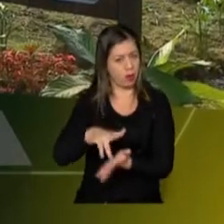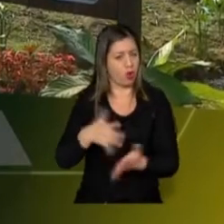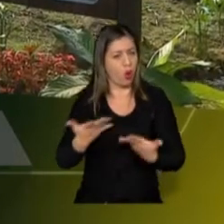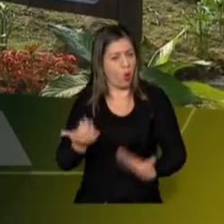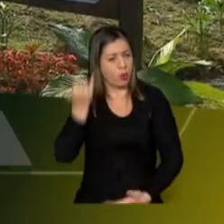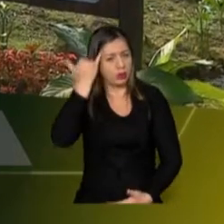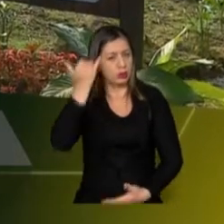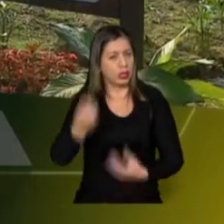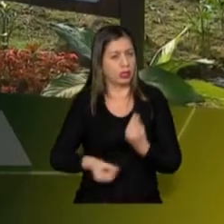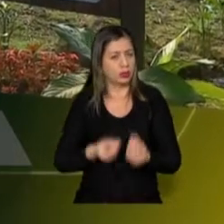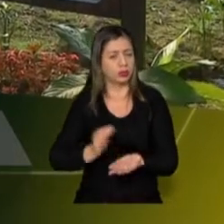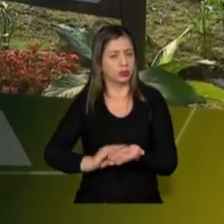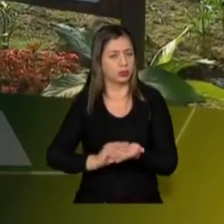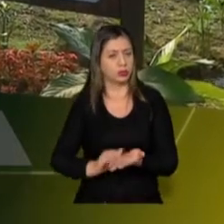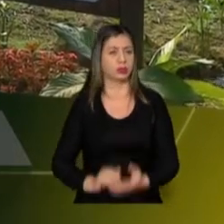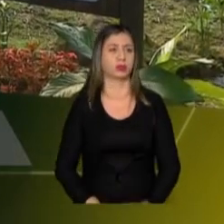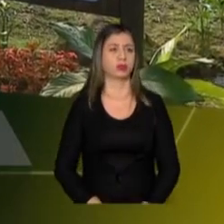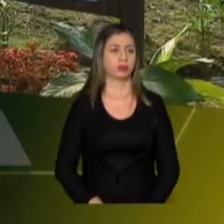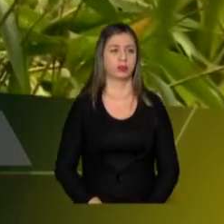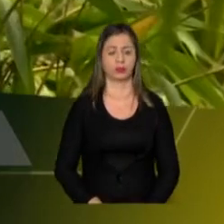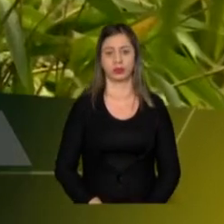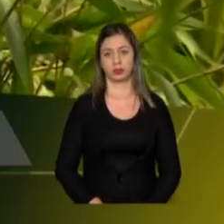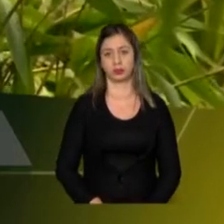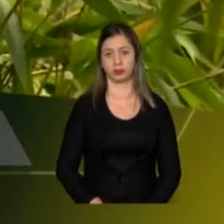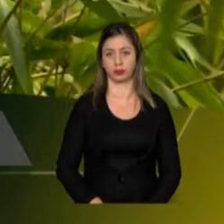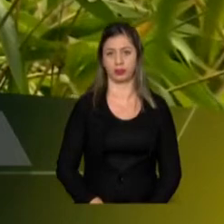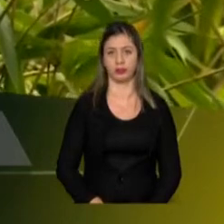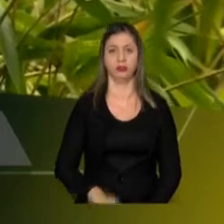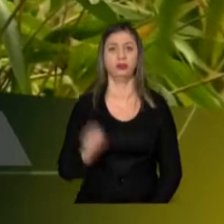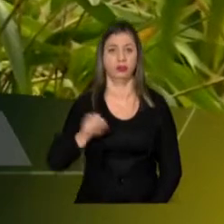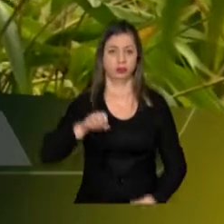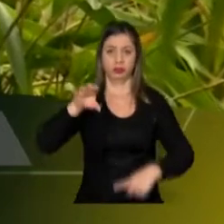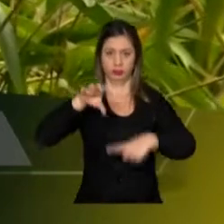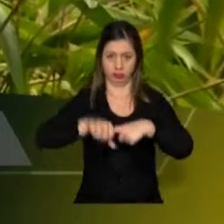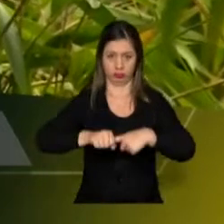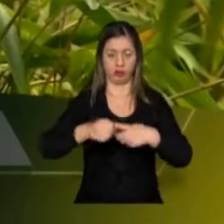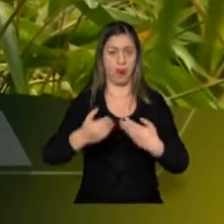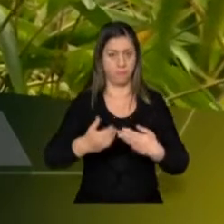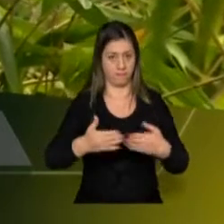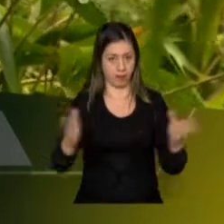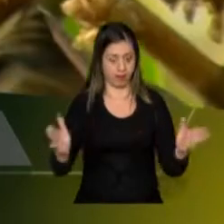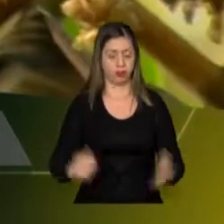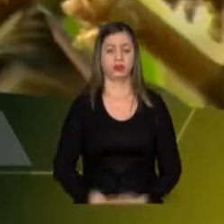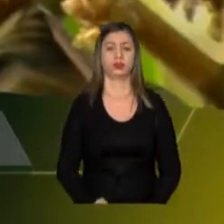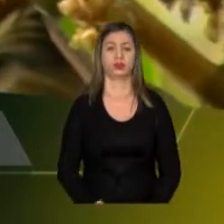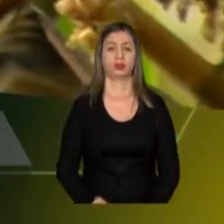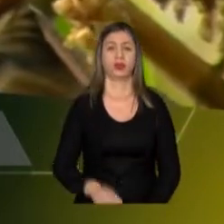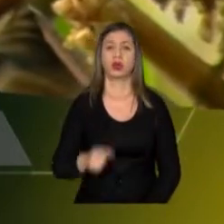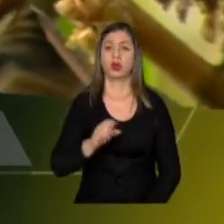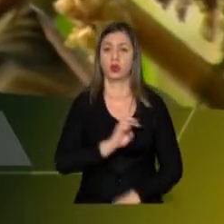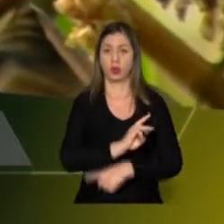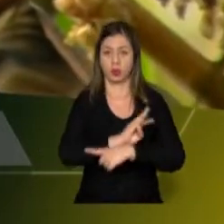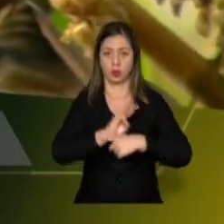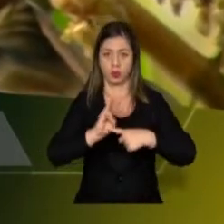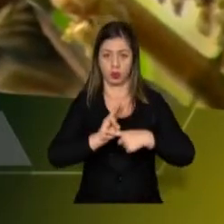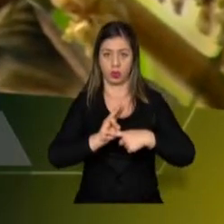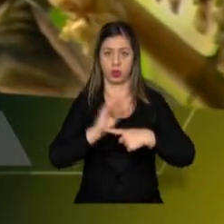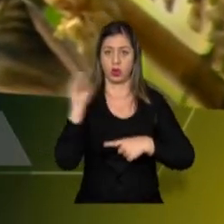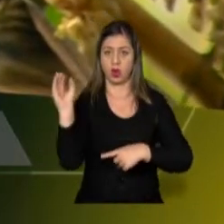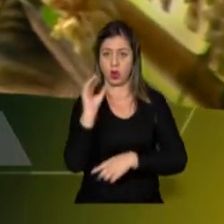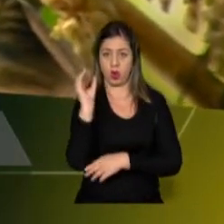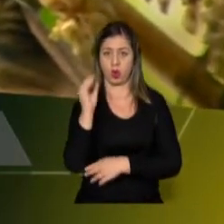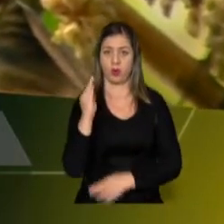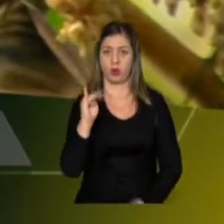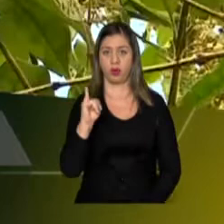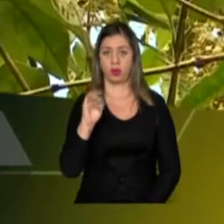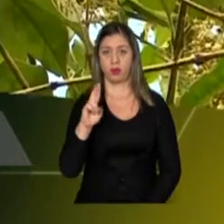hacer? Así es, pues mira, la registración sigue abierta. Uno puede ir a colombiabirdfair.com a